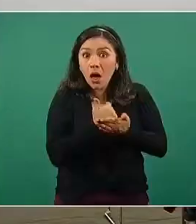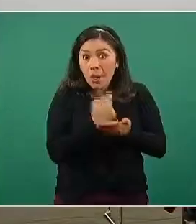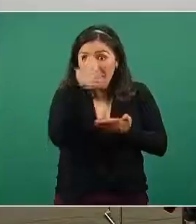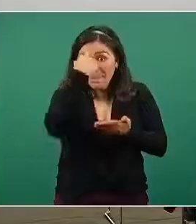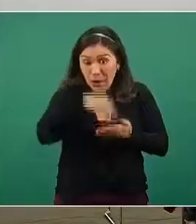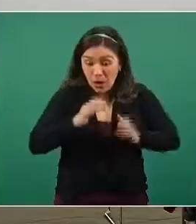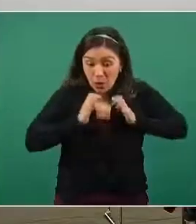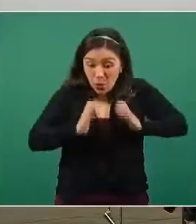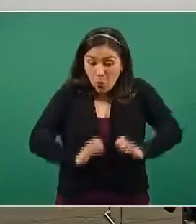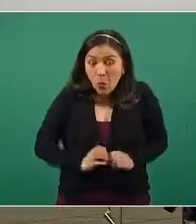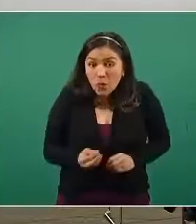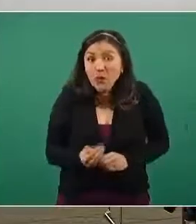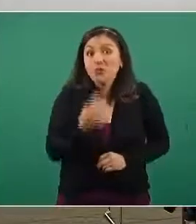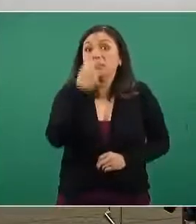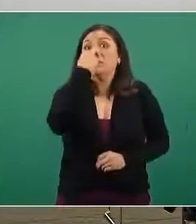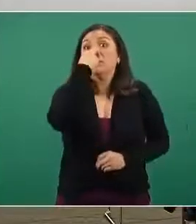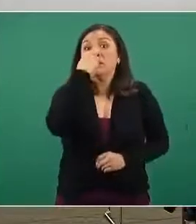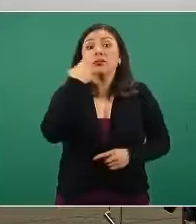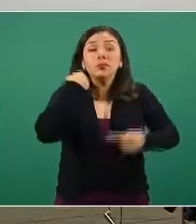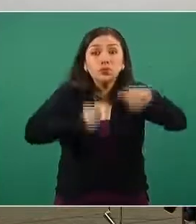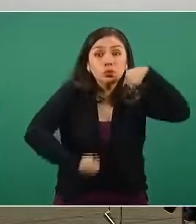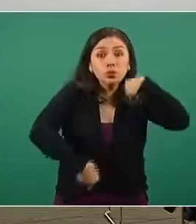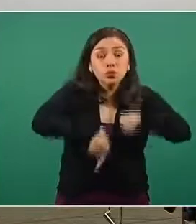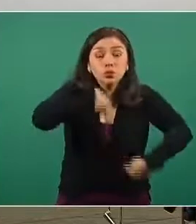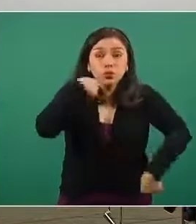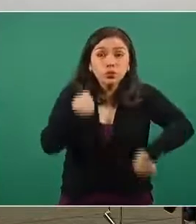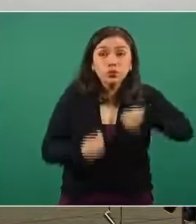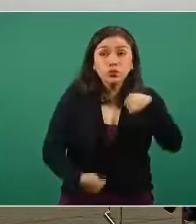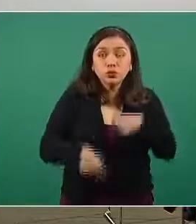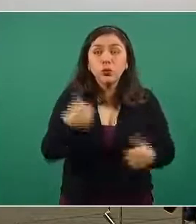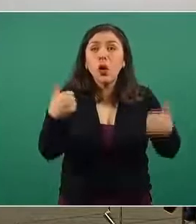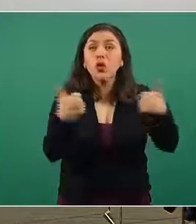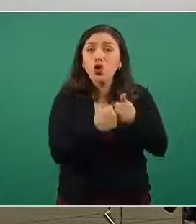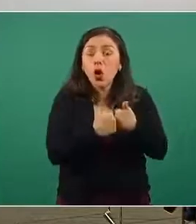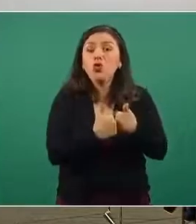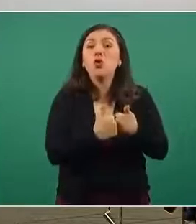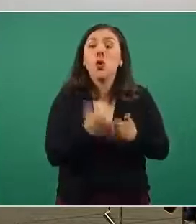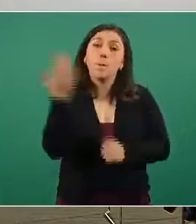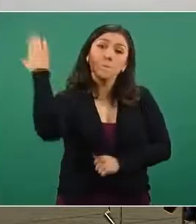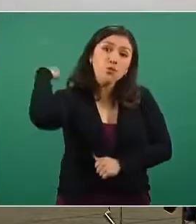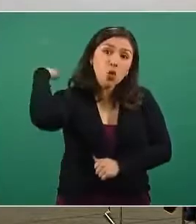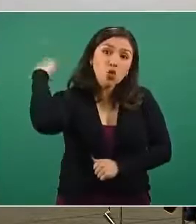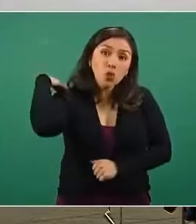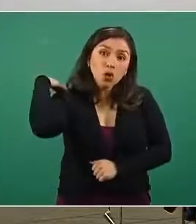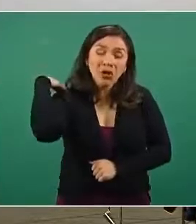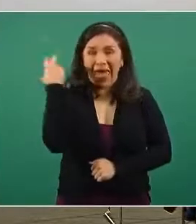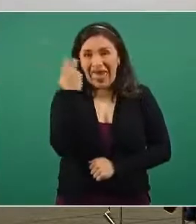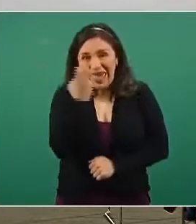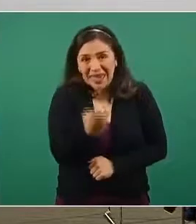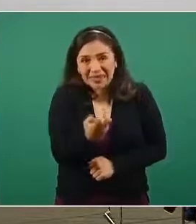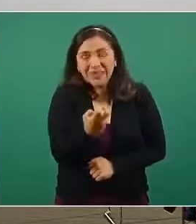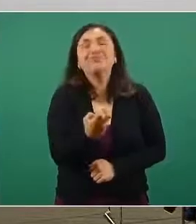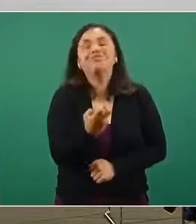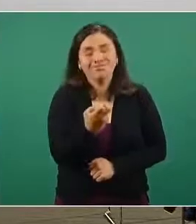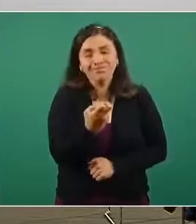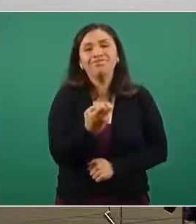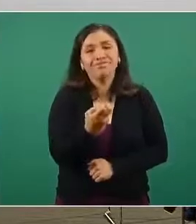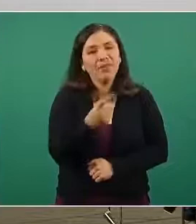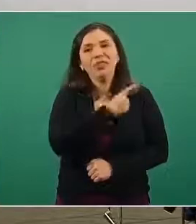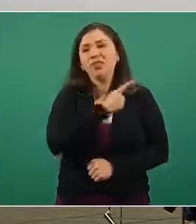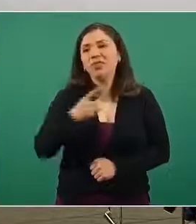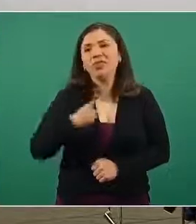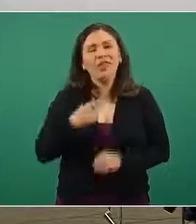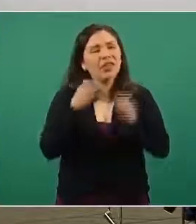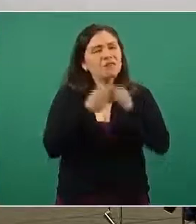al sistema humano, van a ingresar en este caso a través de los pulmones. Entonces esto es algo que lógicamente sería como un